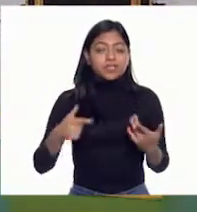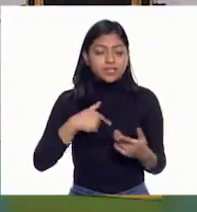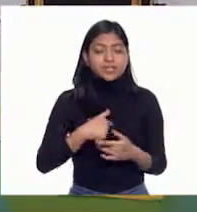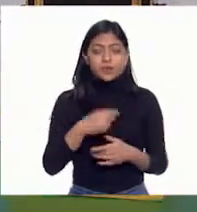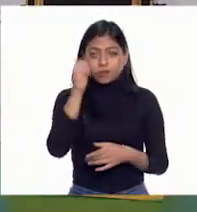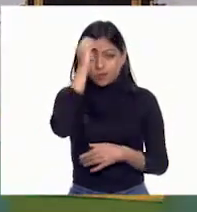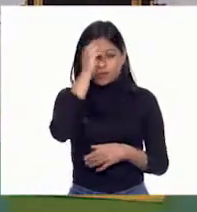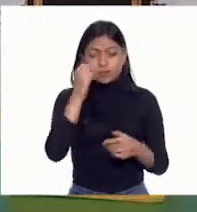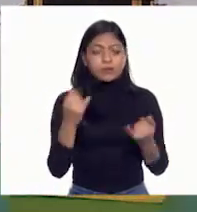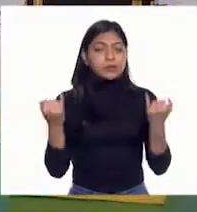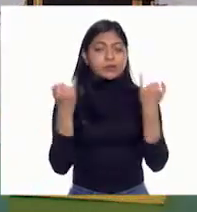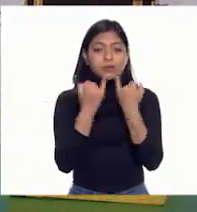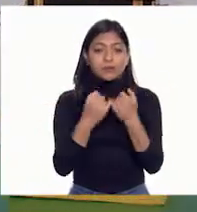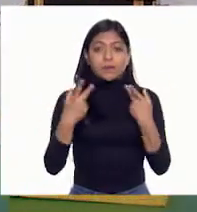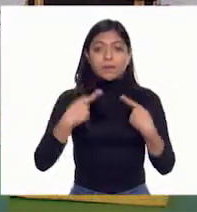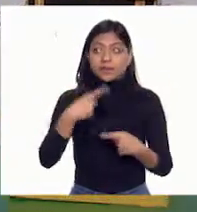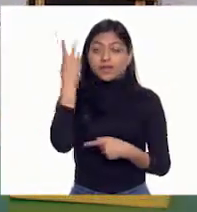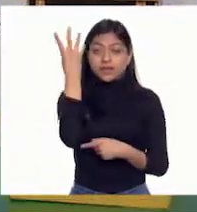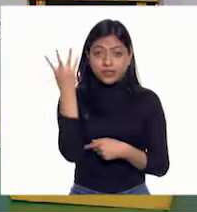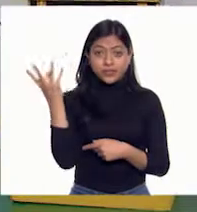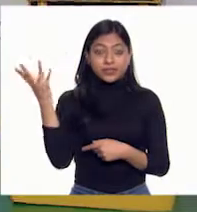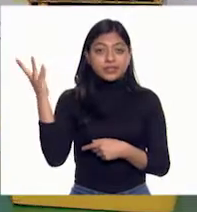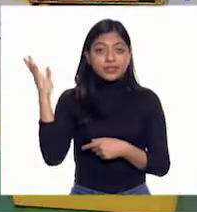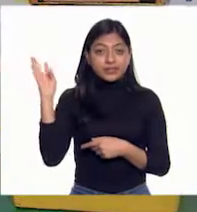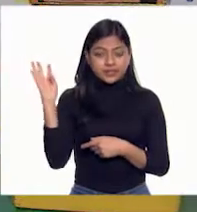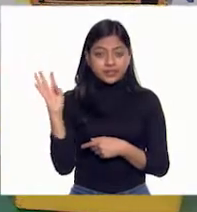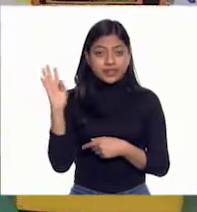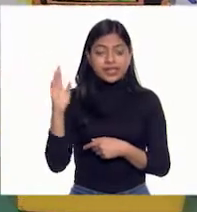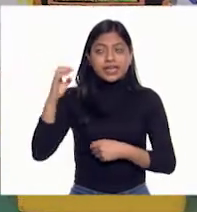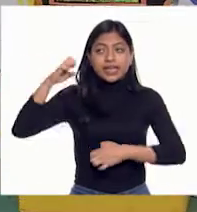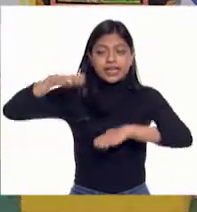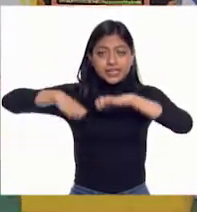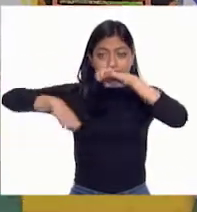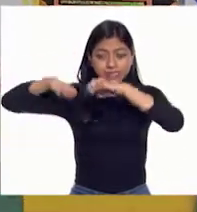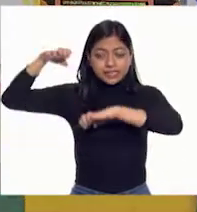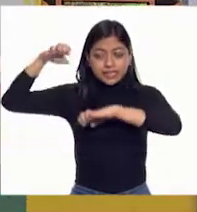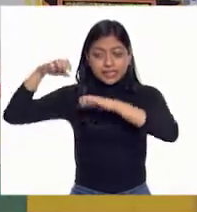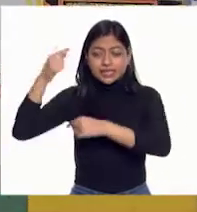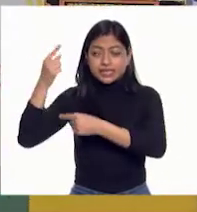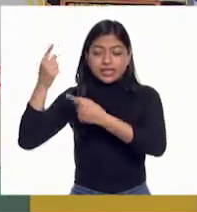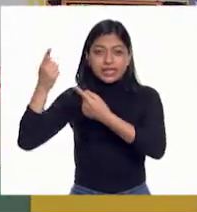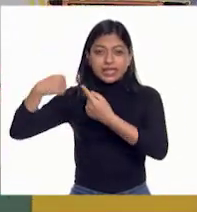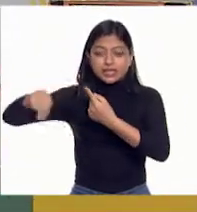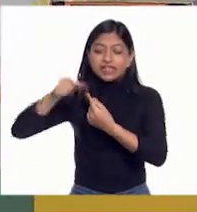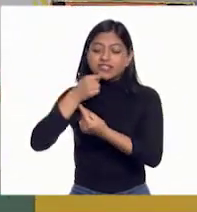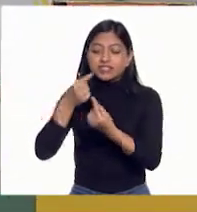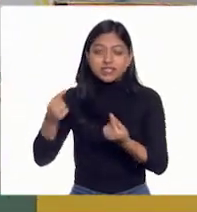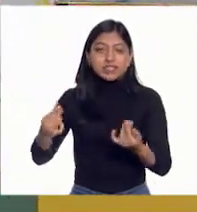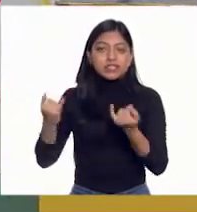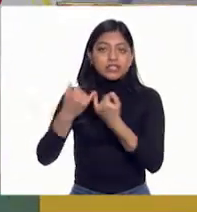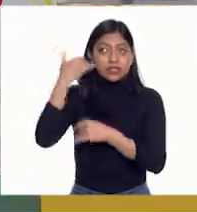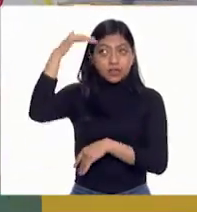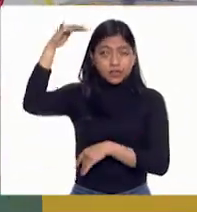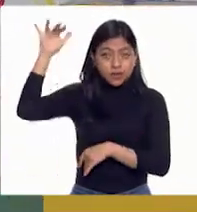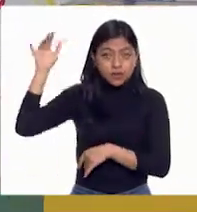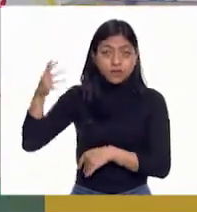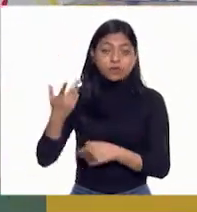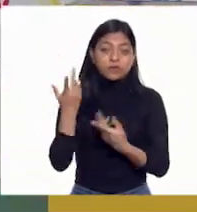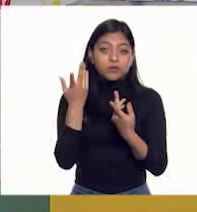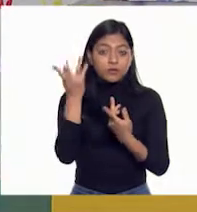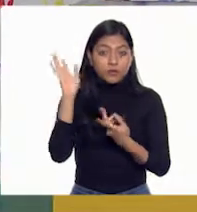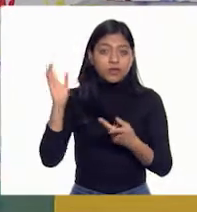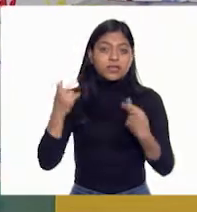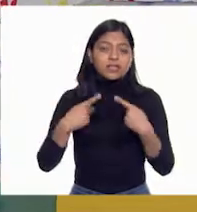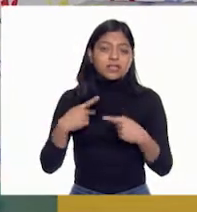contigo. A todas las personas de todas las edades, desde el más pequeño hasta los más grandes, de todos los colores,